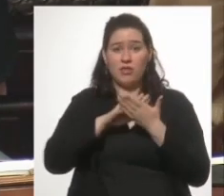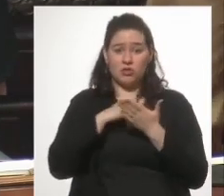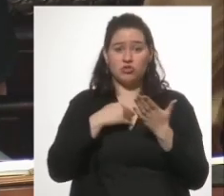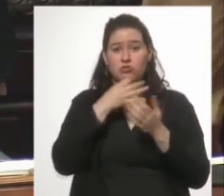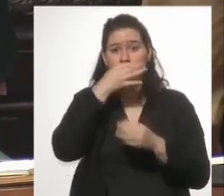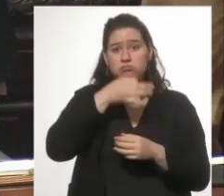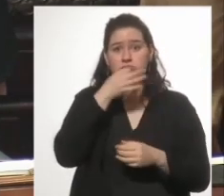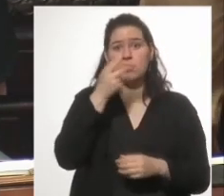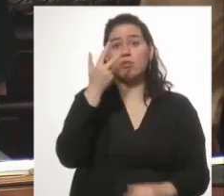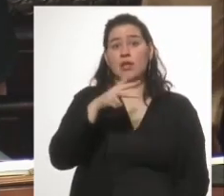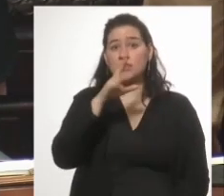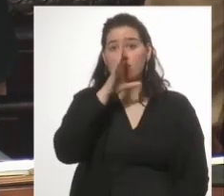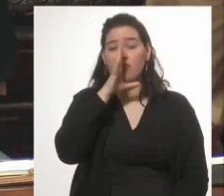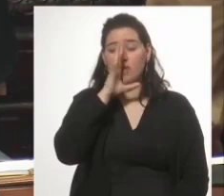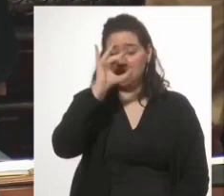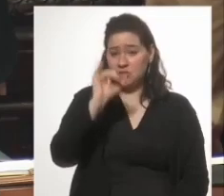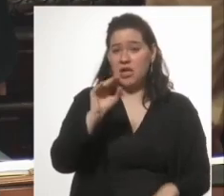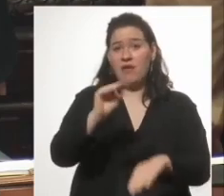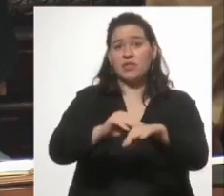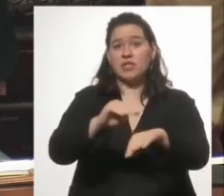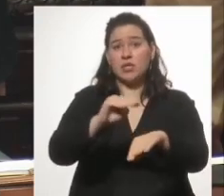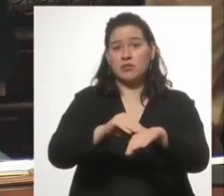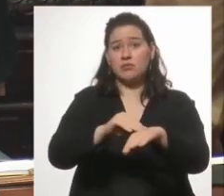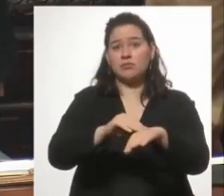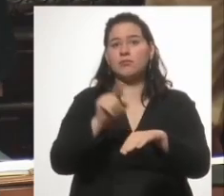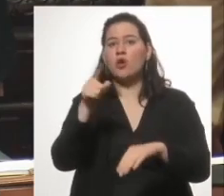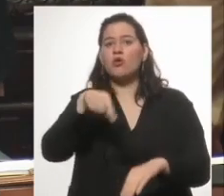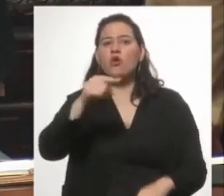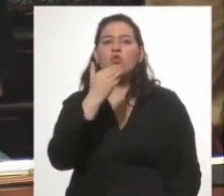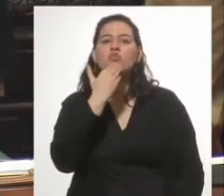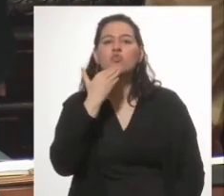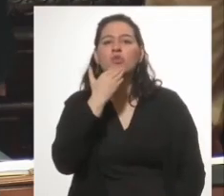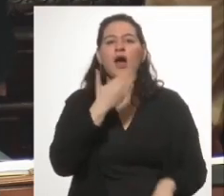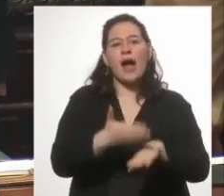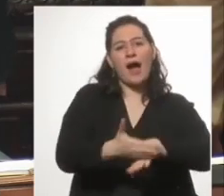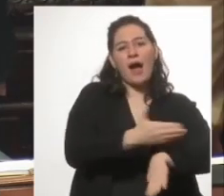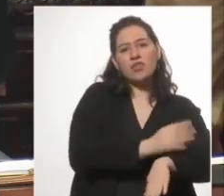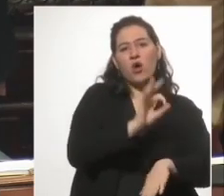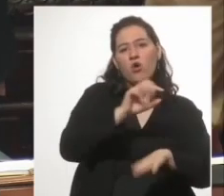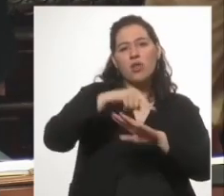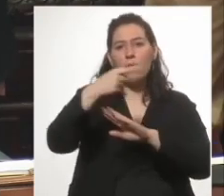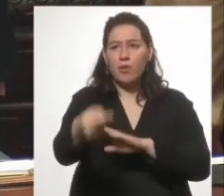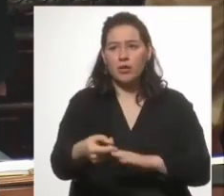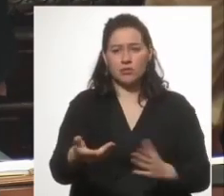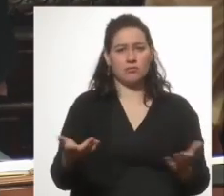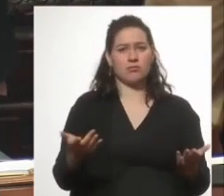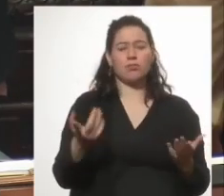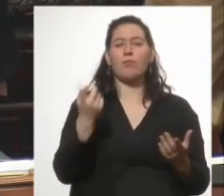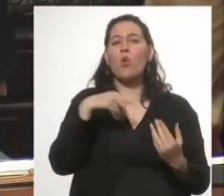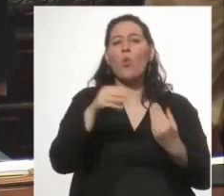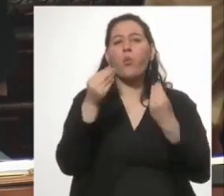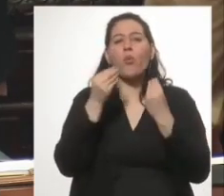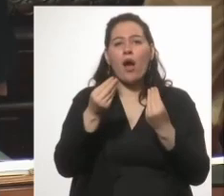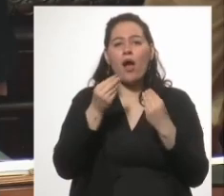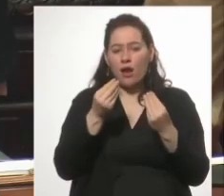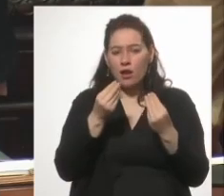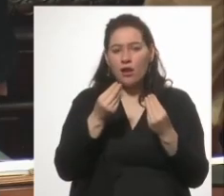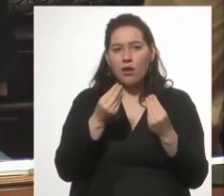el 13 de febrero. Sí se duda si lo hice antes o después. Pero ¿cuál sería el